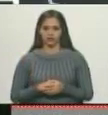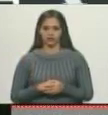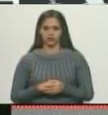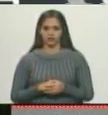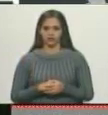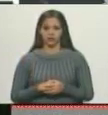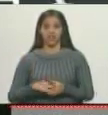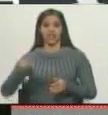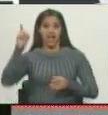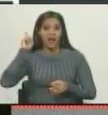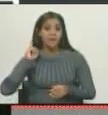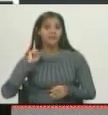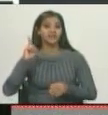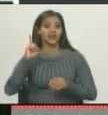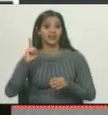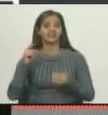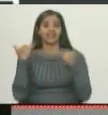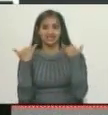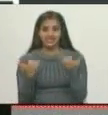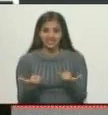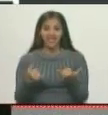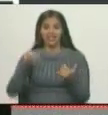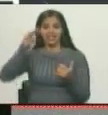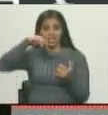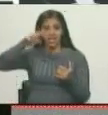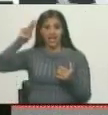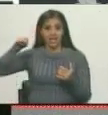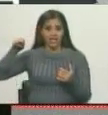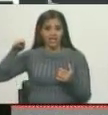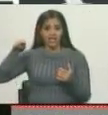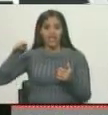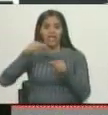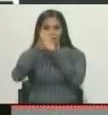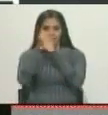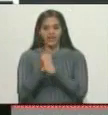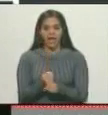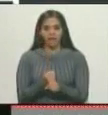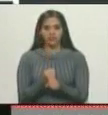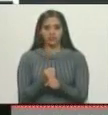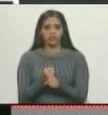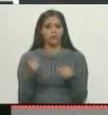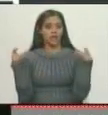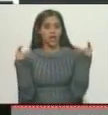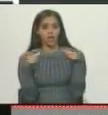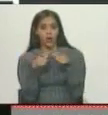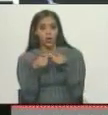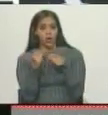a pesar de que ya están embarbados esperando para la reunión,